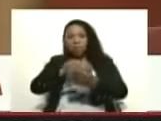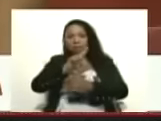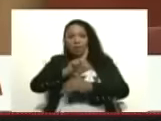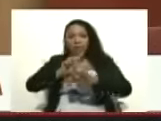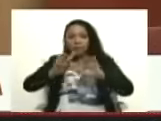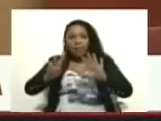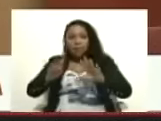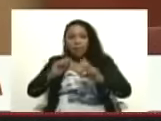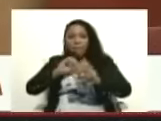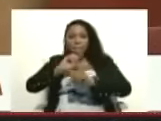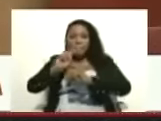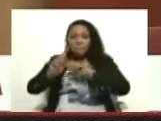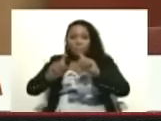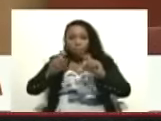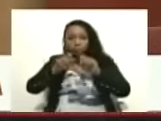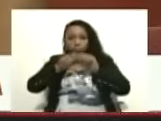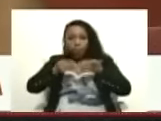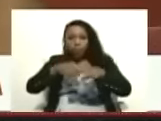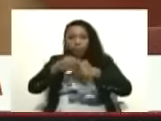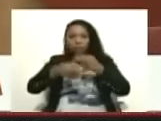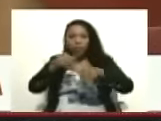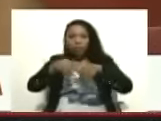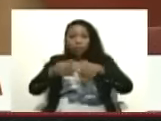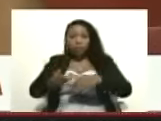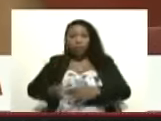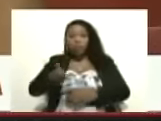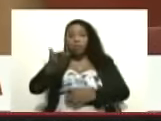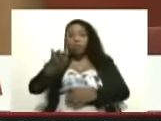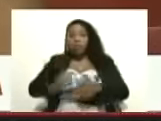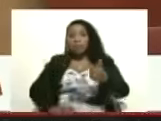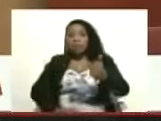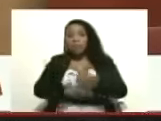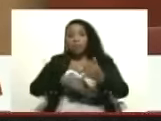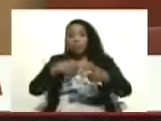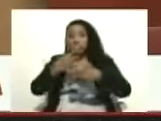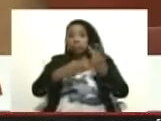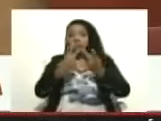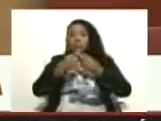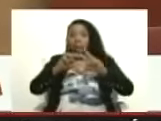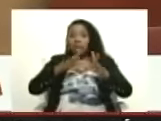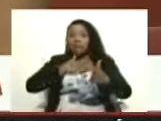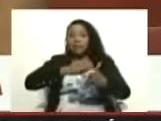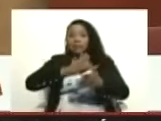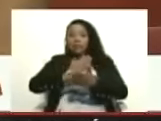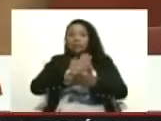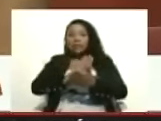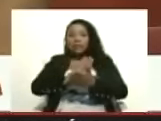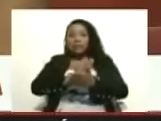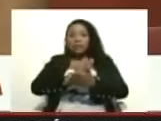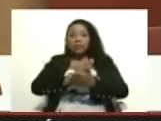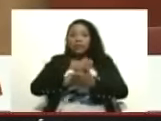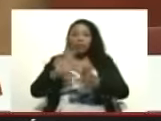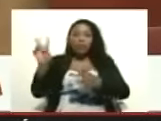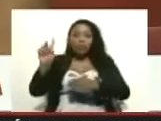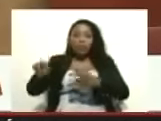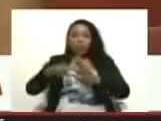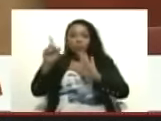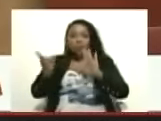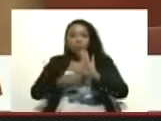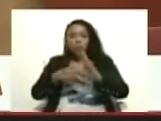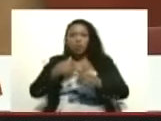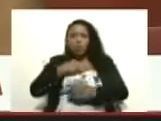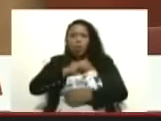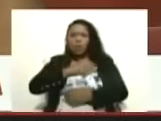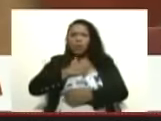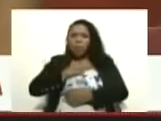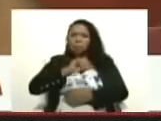qui Pues fungió de manera importante en un proceso de pacificación en todo el territorio nacional yo quisiera preguntarles